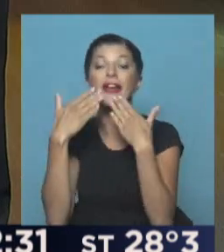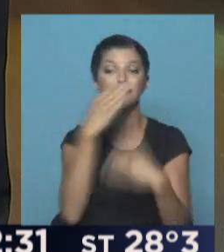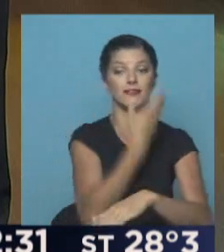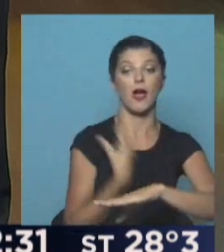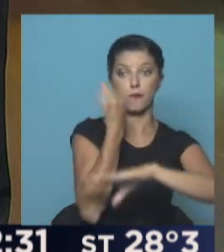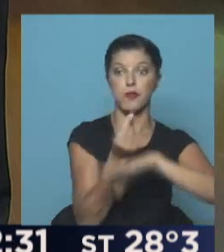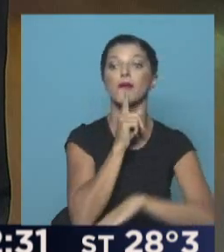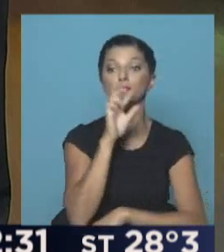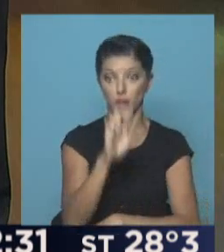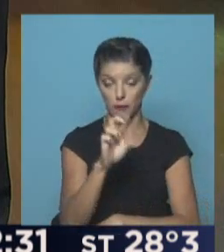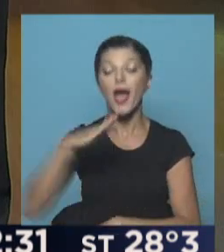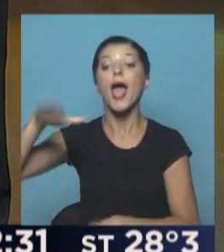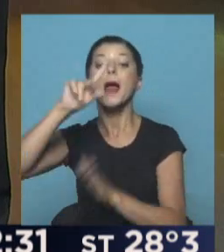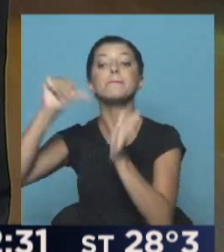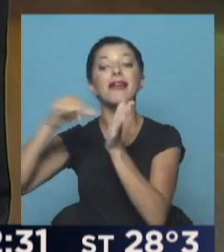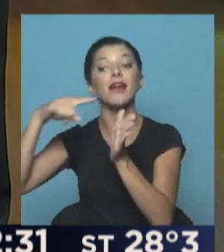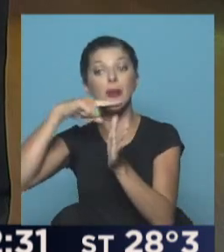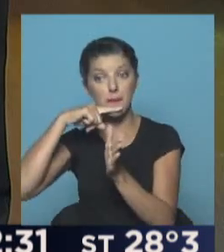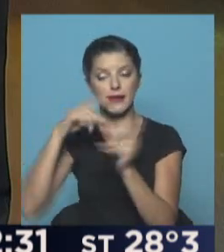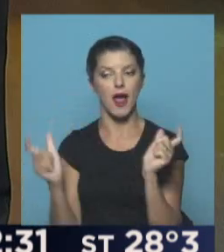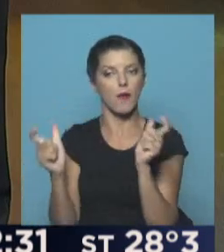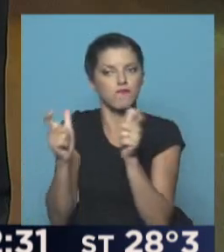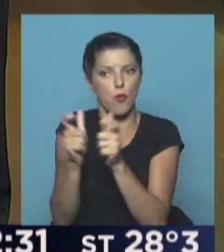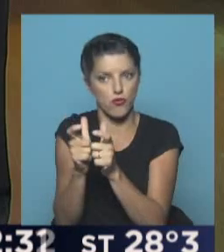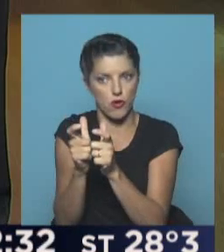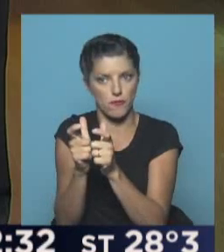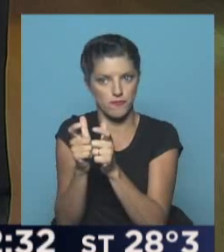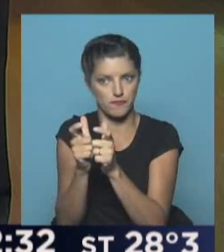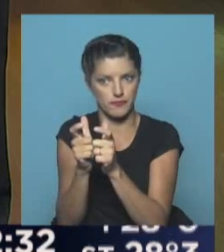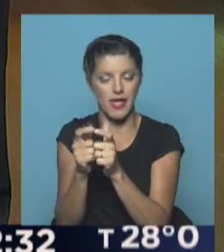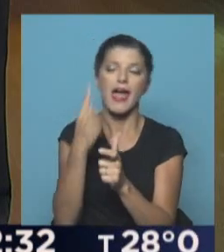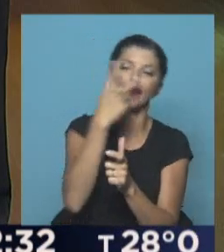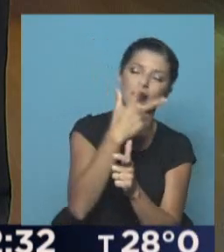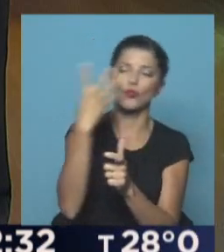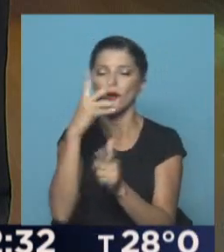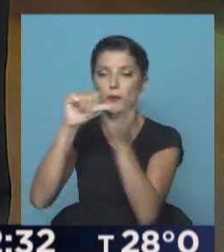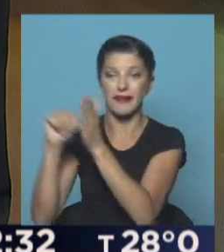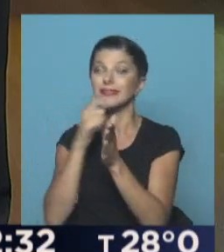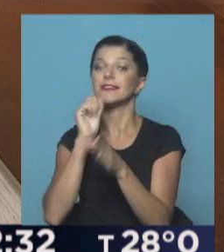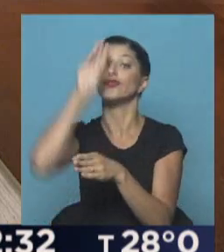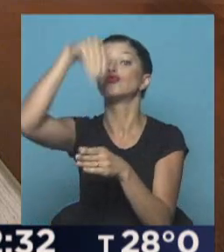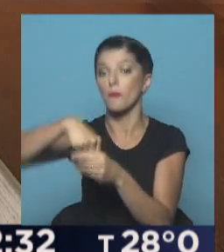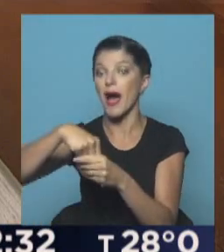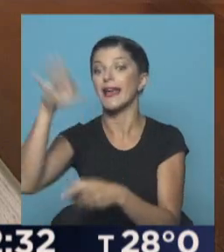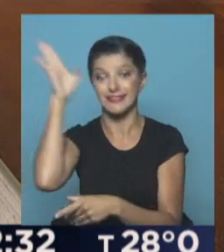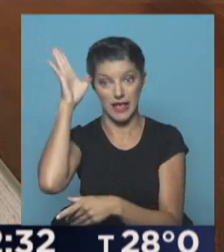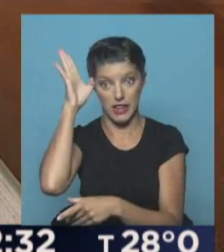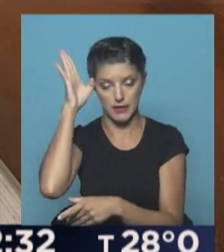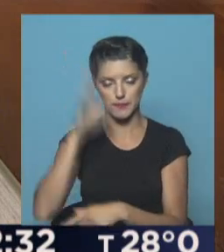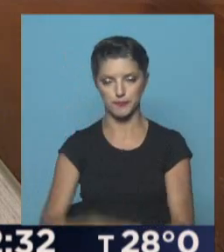Alemania en vísperas de elecciones cruciales, en 3 países, quizá en 4 si se incluye Italia.